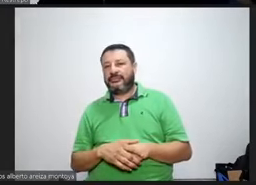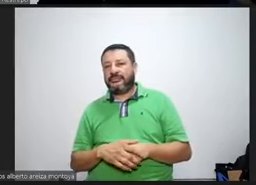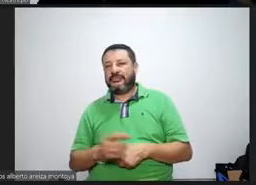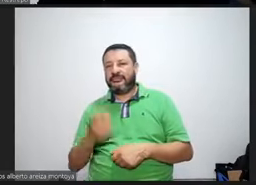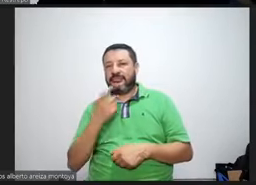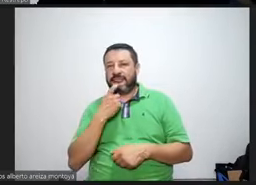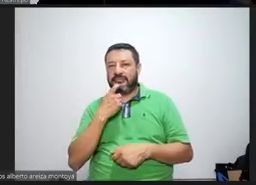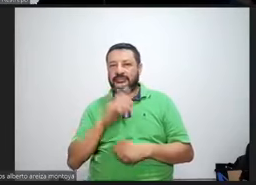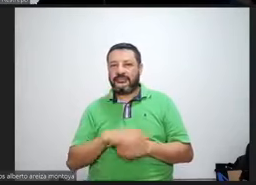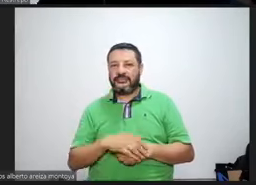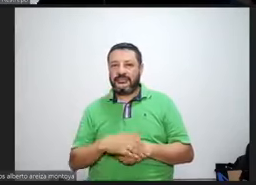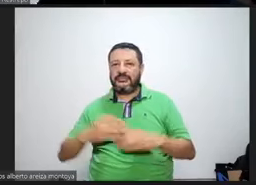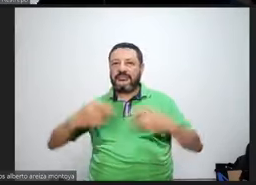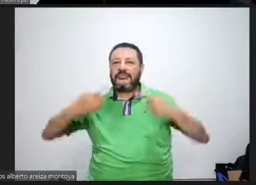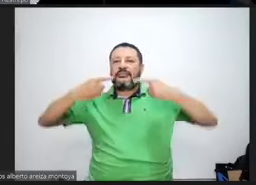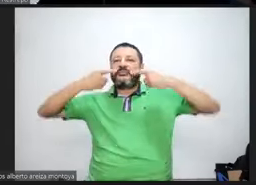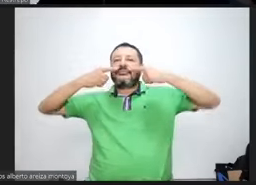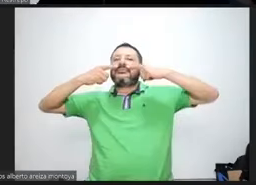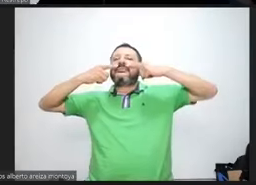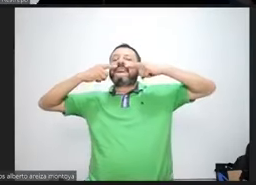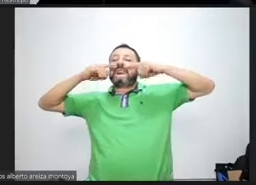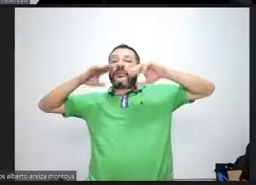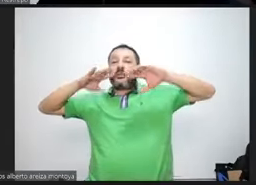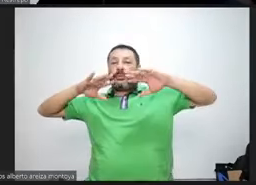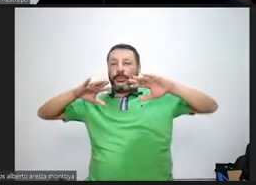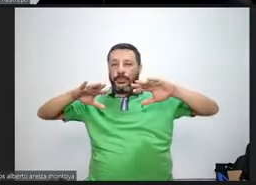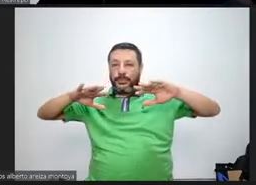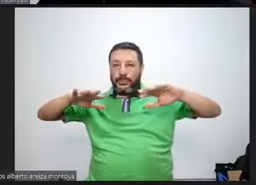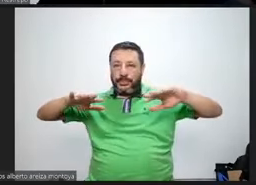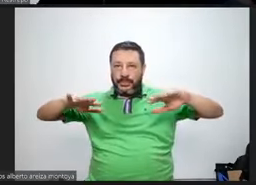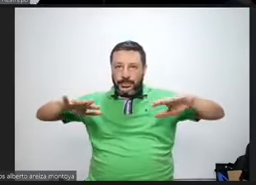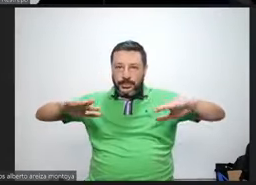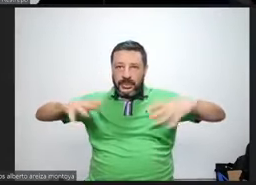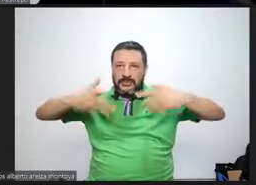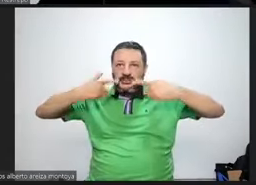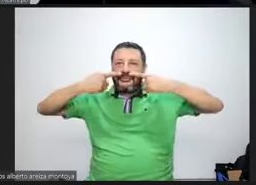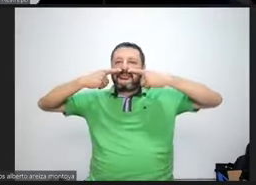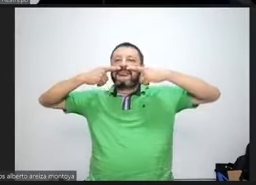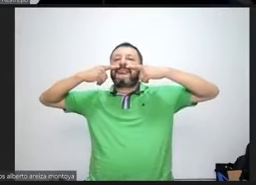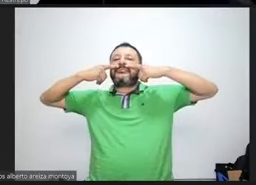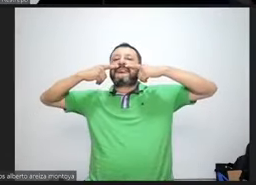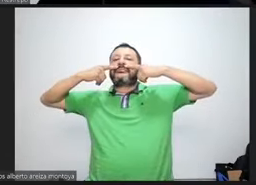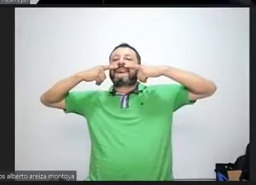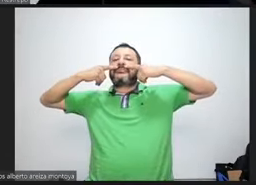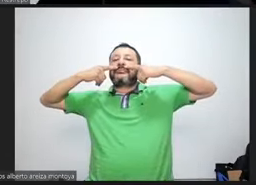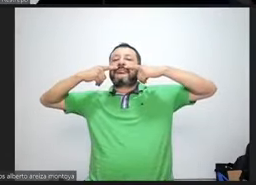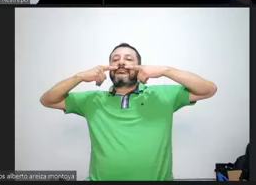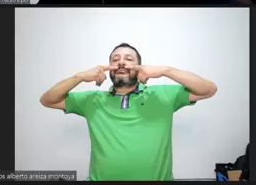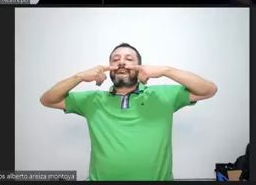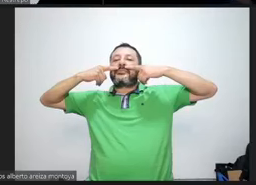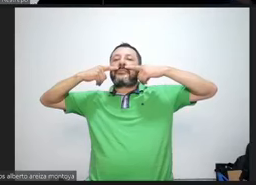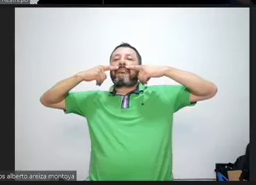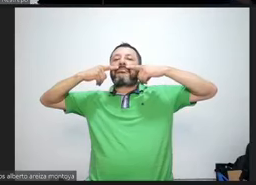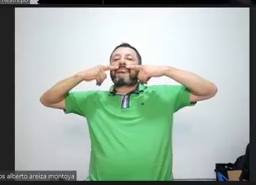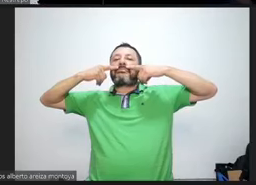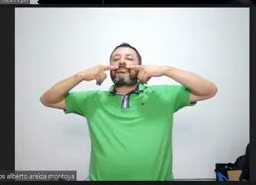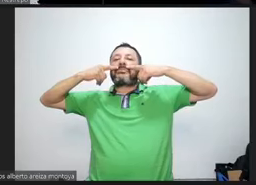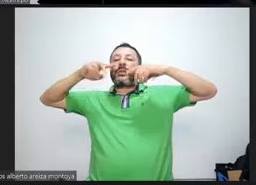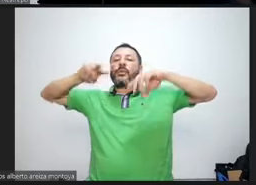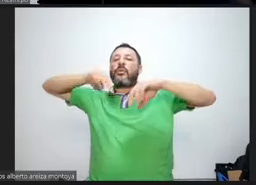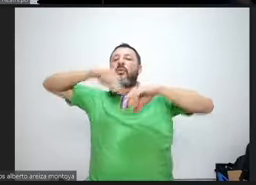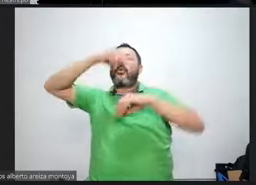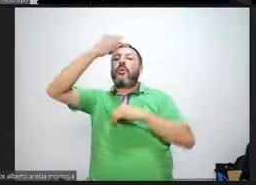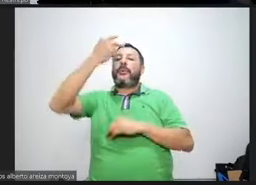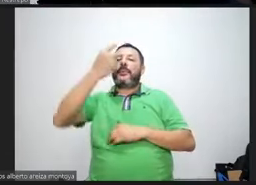enseña a respirar, como a retener la respiración, porque obviamente cuando estamos en el aire tenemos que retenerla, pero no todo el